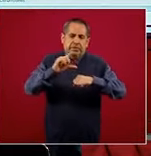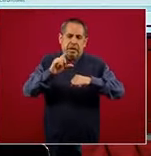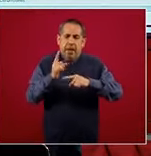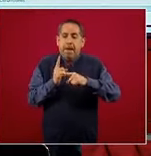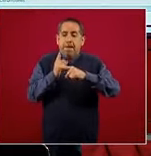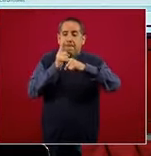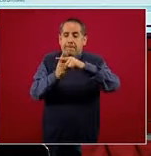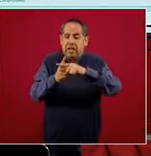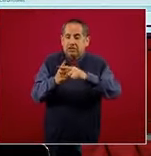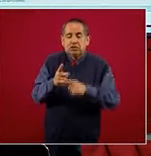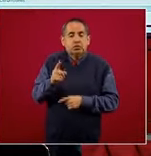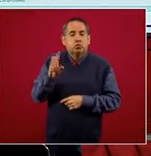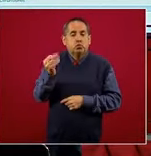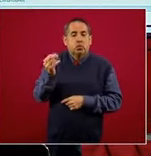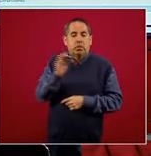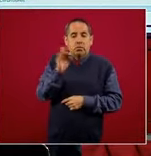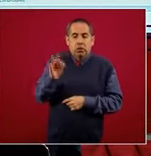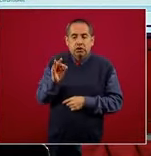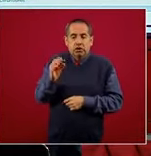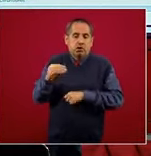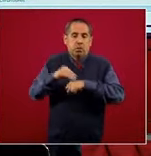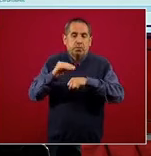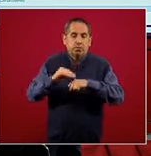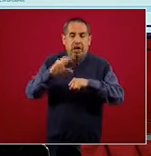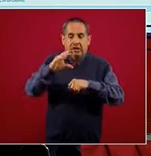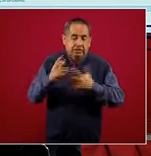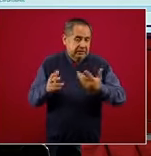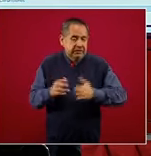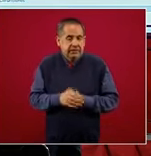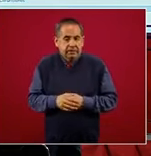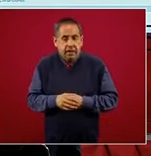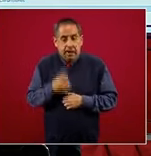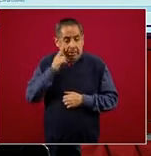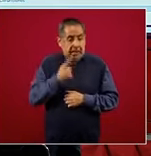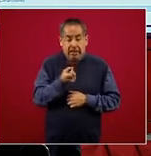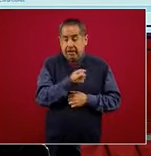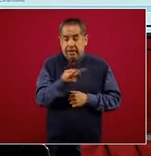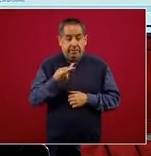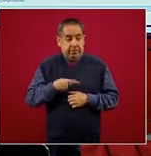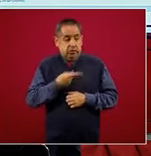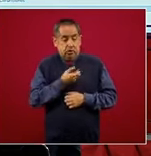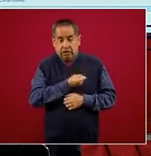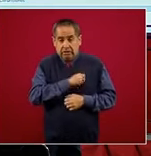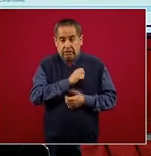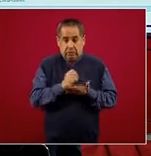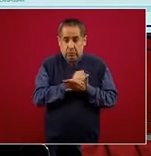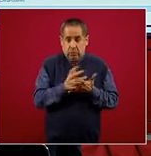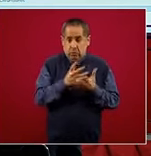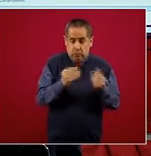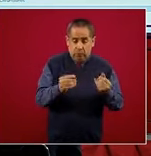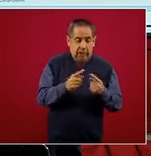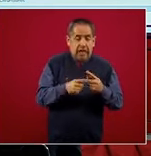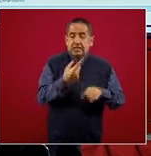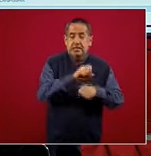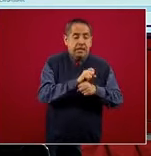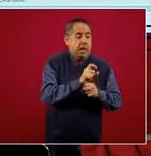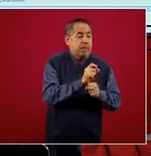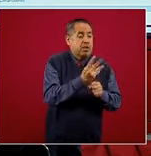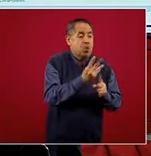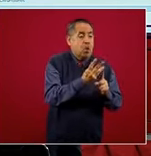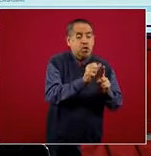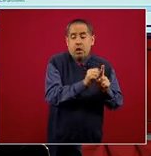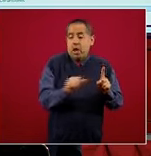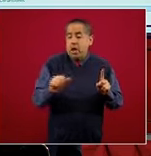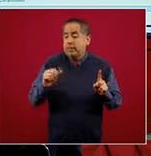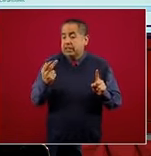más 9%. En el caso de la curva de recuperados, podemos ver que de la semana 24 a la 25 hubo